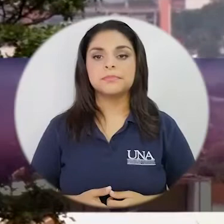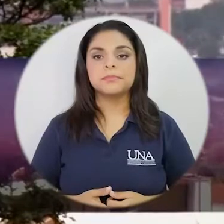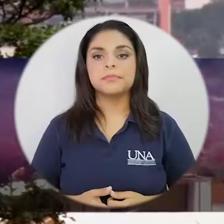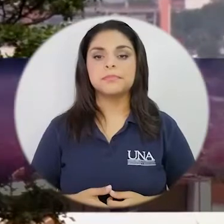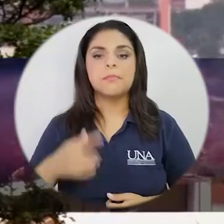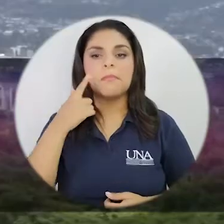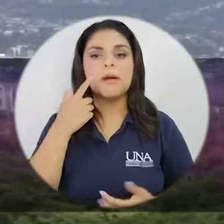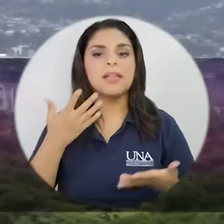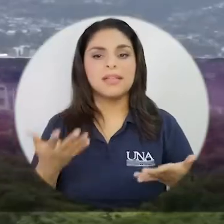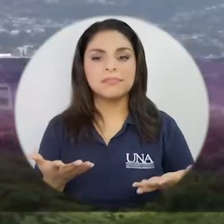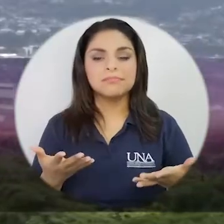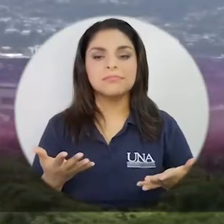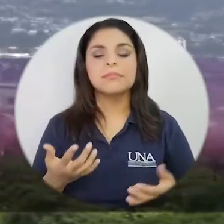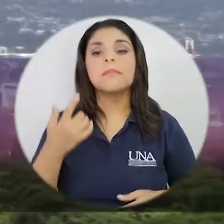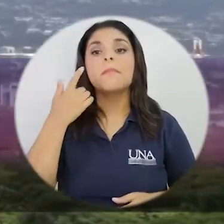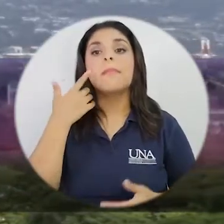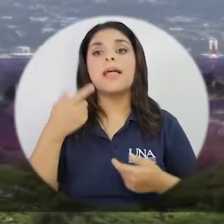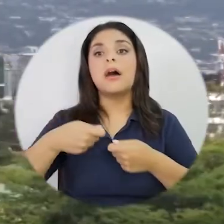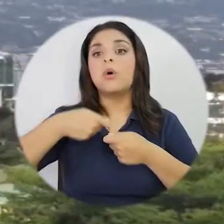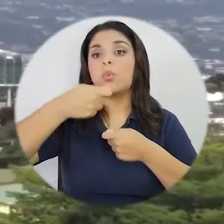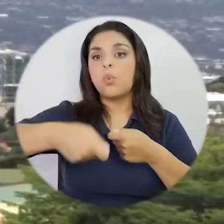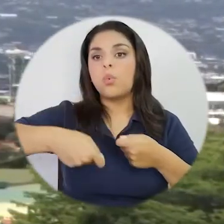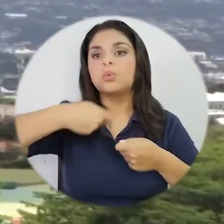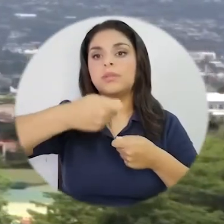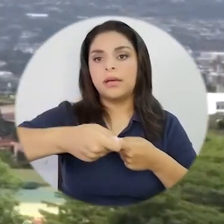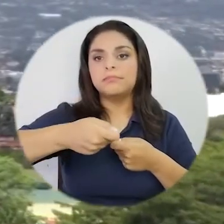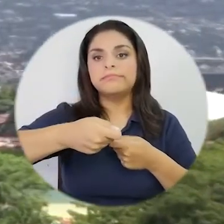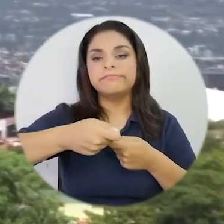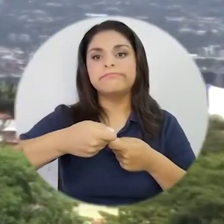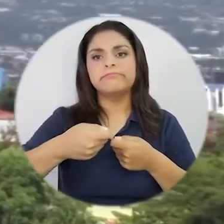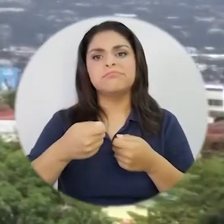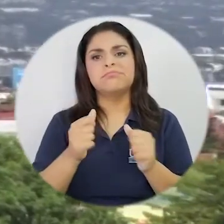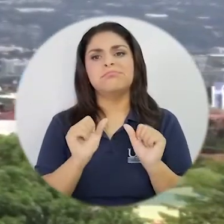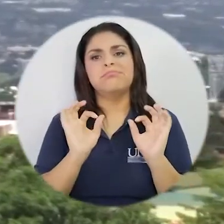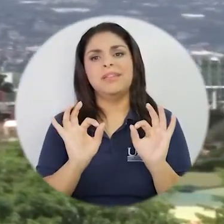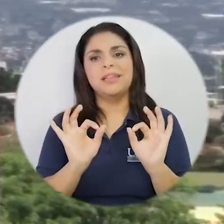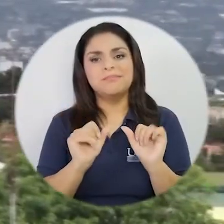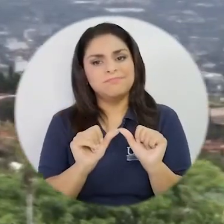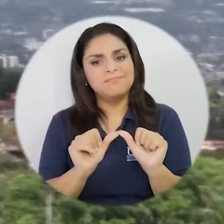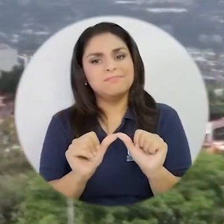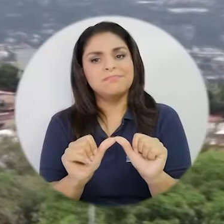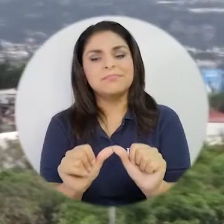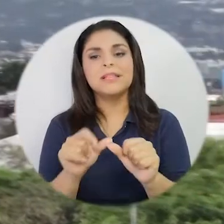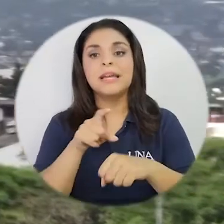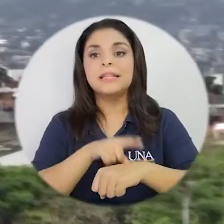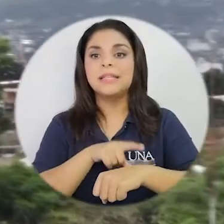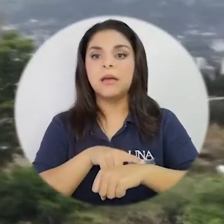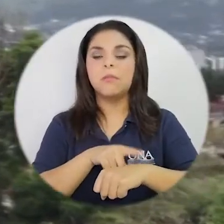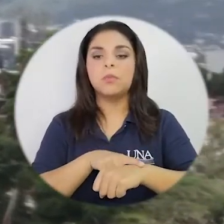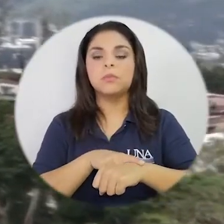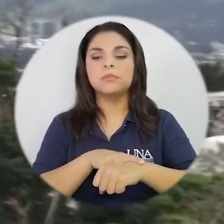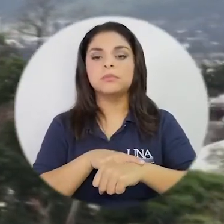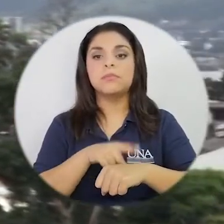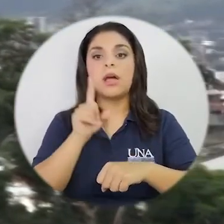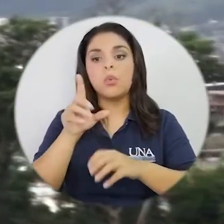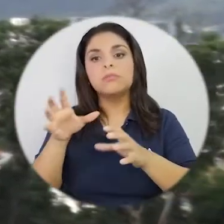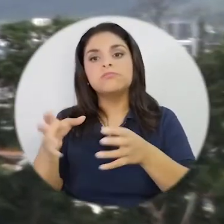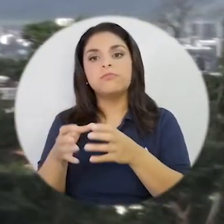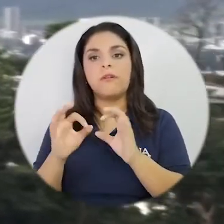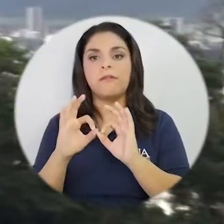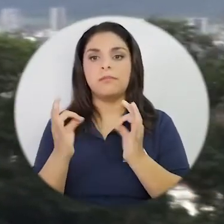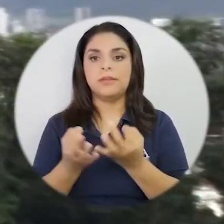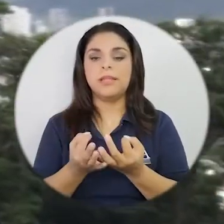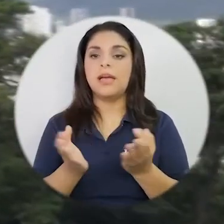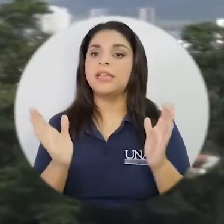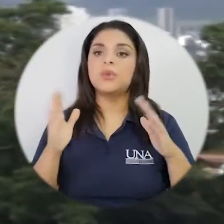un ¿para qué? Para que apunte a una cuota que sea sostenible en el tiempo para un